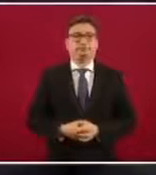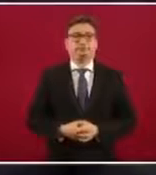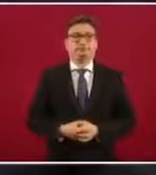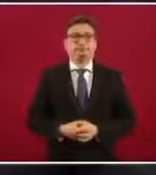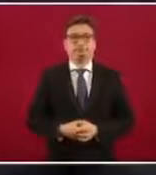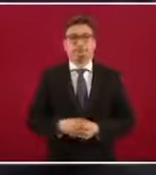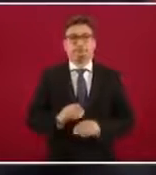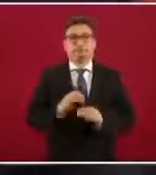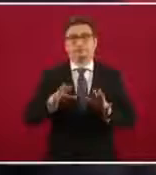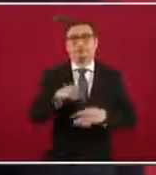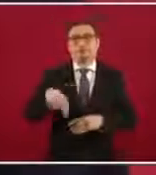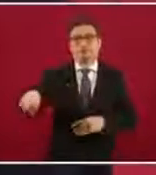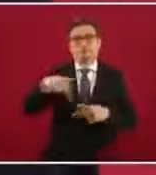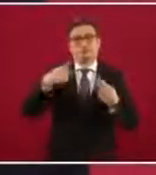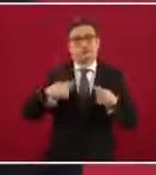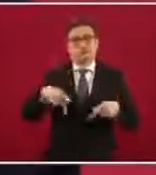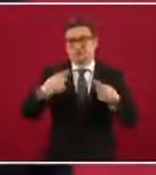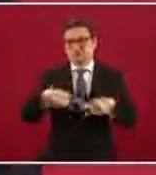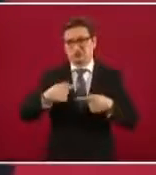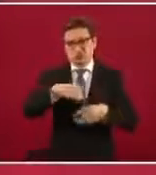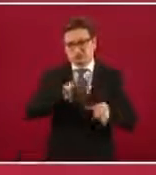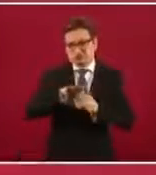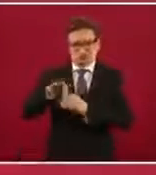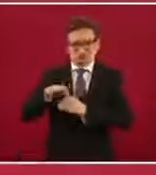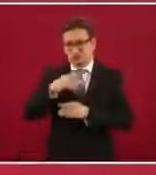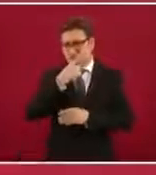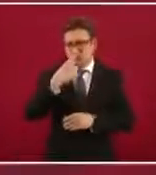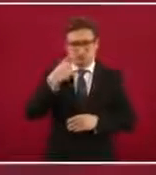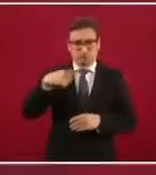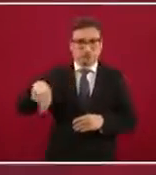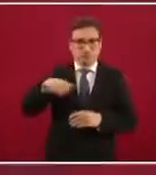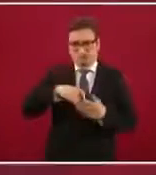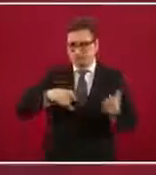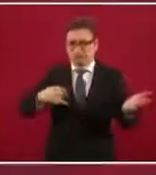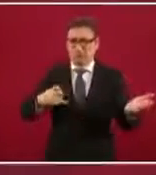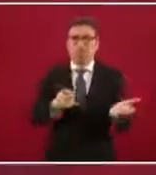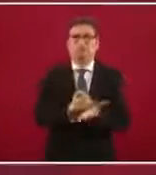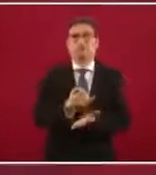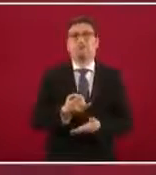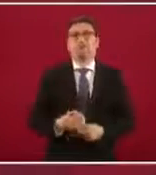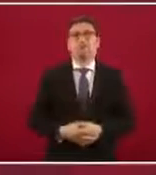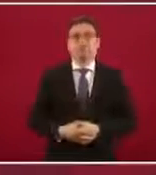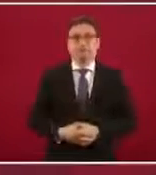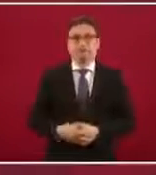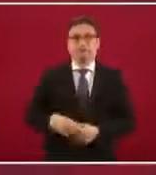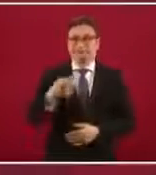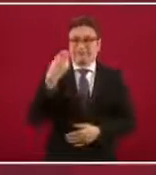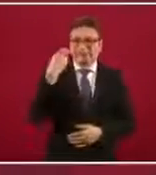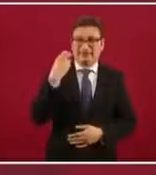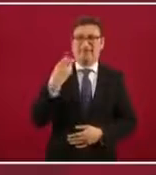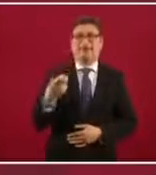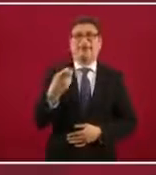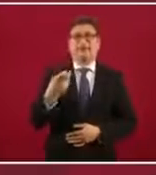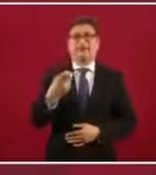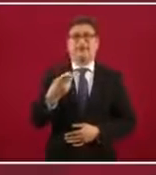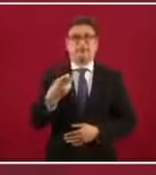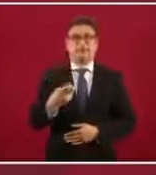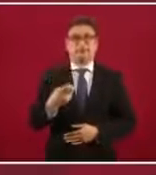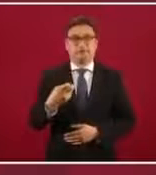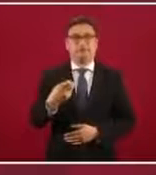La democracia es el pueblo el que manda, es el pueblo el que decide. Entonces, eso que debe de quedar